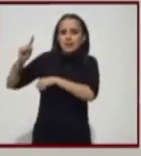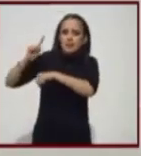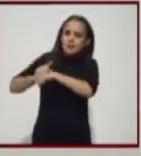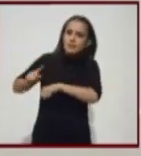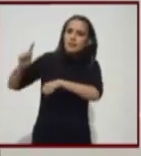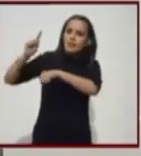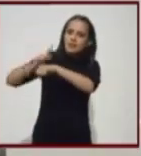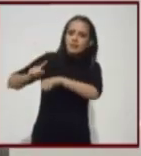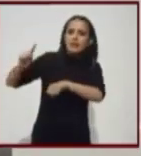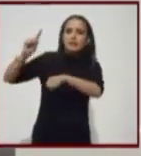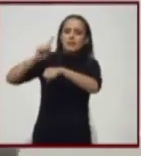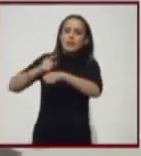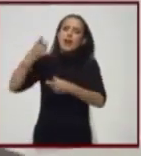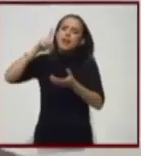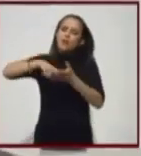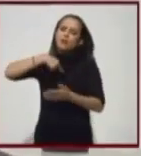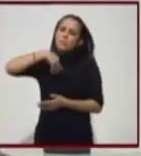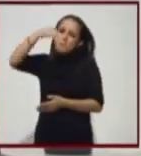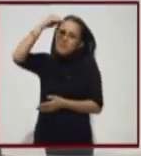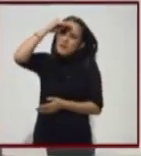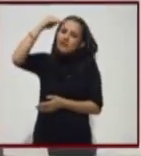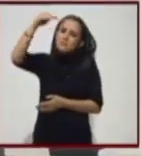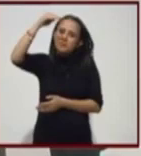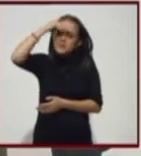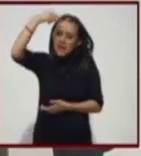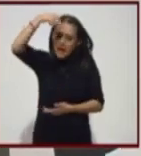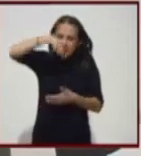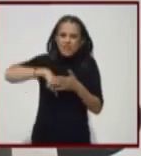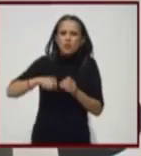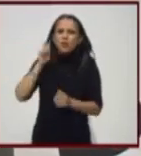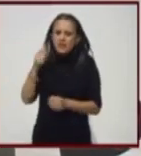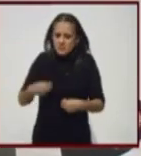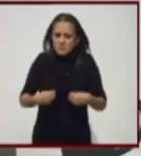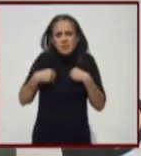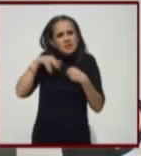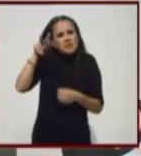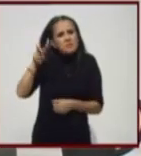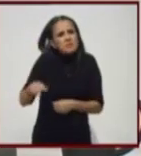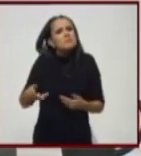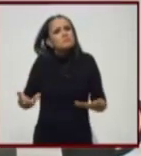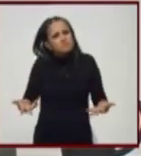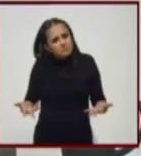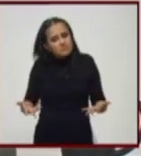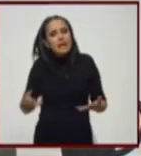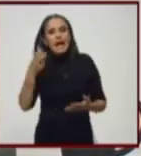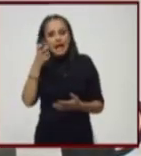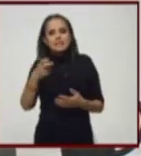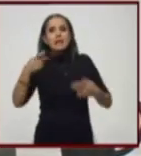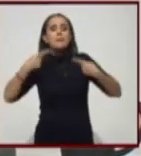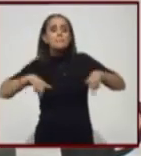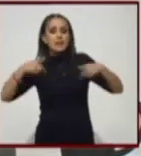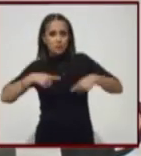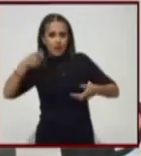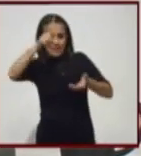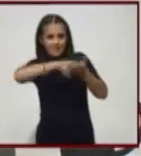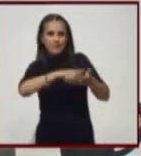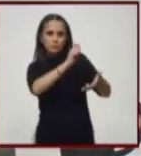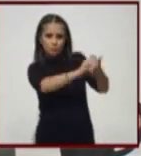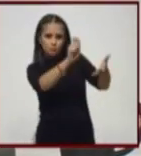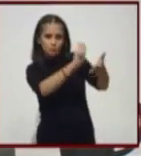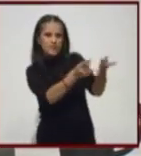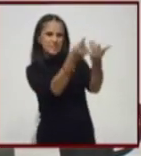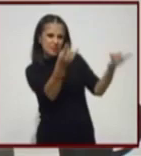me cuestiona constantemente mi realidad no los personajes que no tienen voz y que tienen la